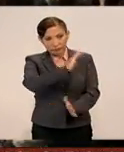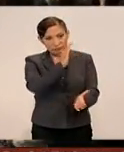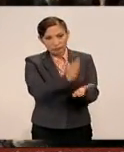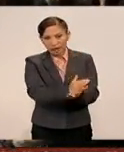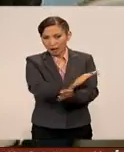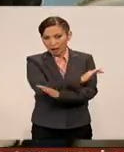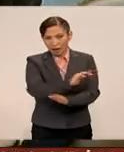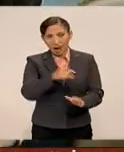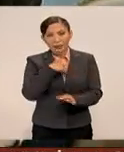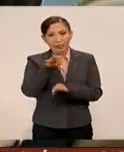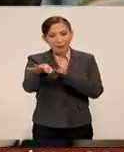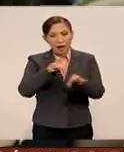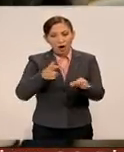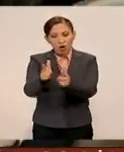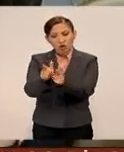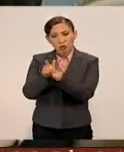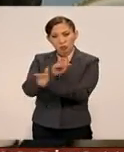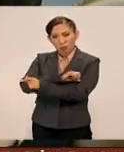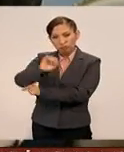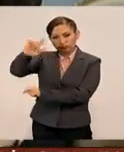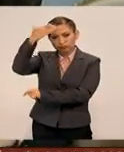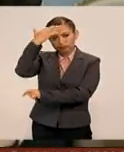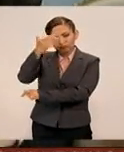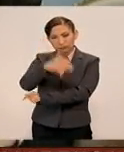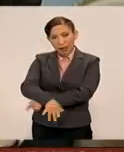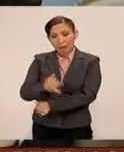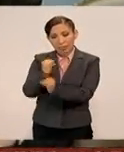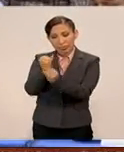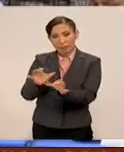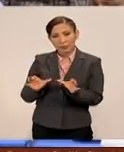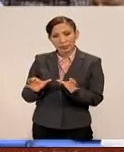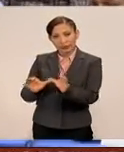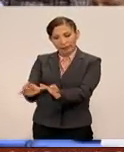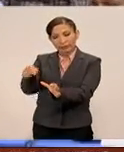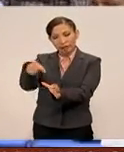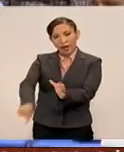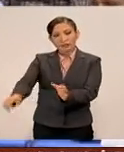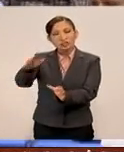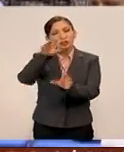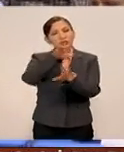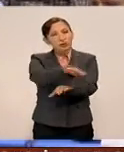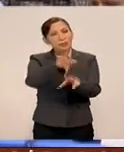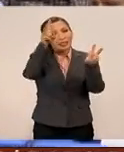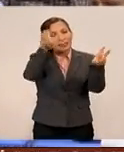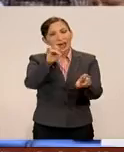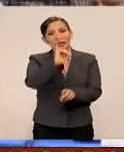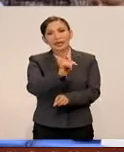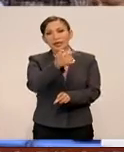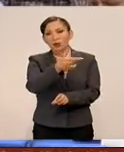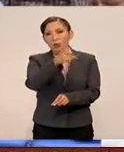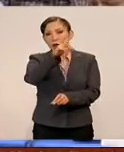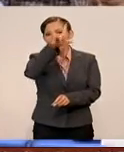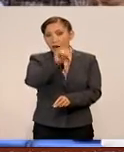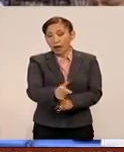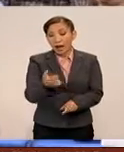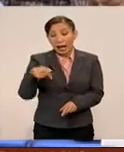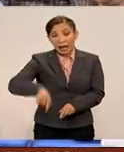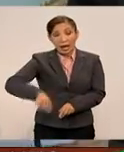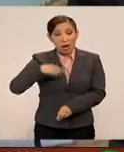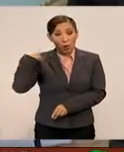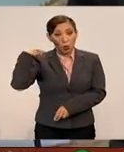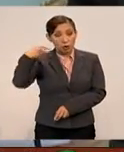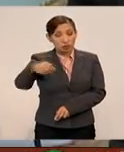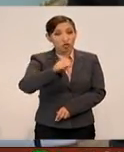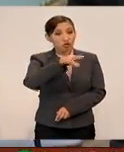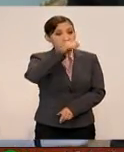por concluidos los trabajos del grupo interdisciplinario de expertos independientes en torno al caso Iguala. Desde Washington,